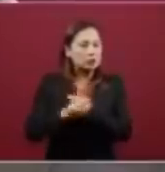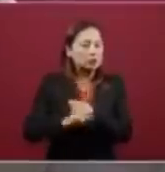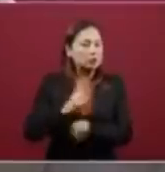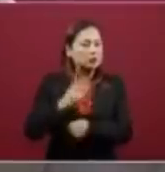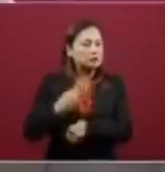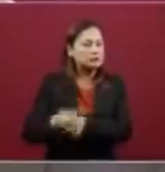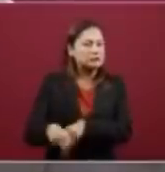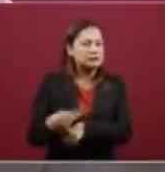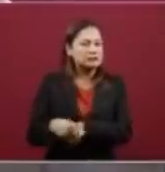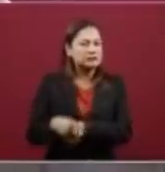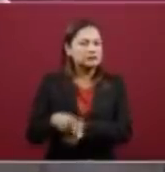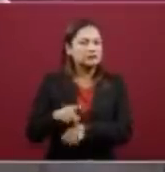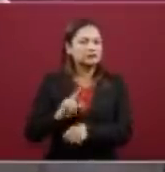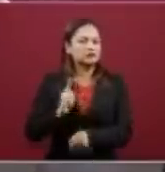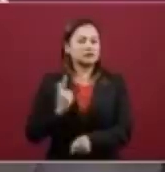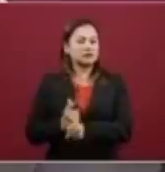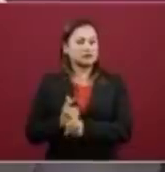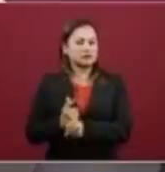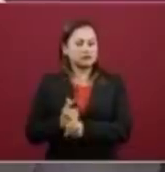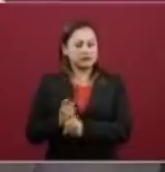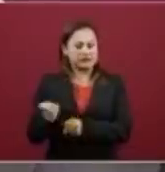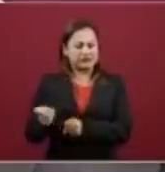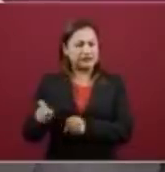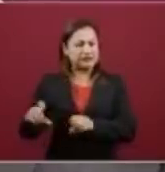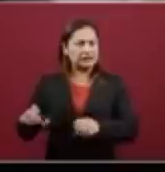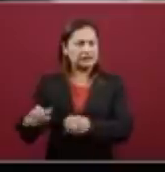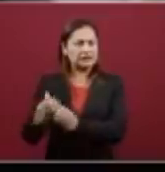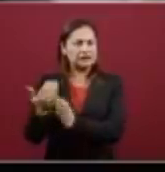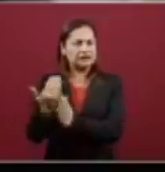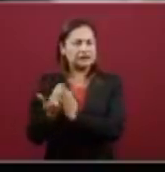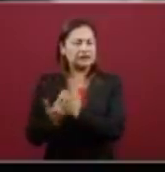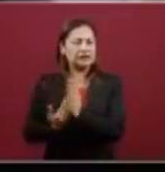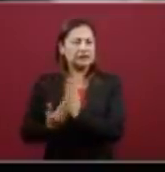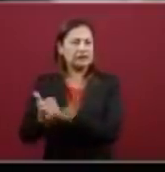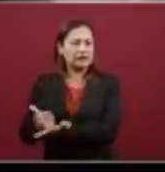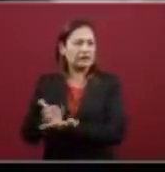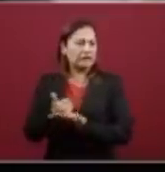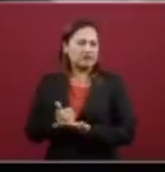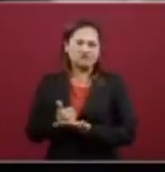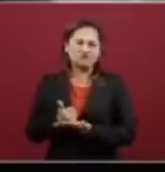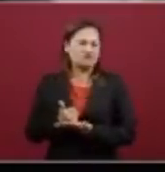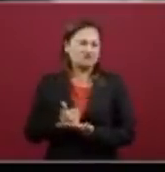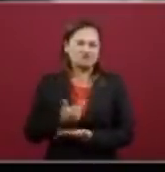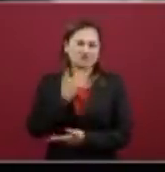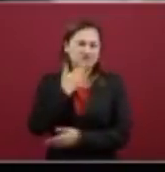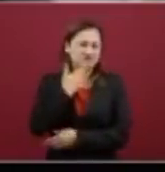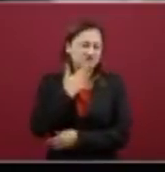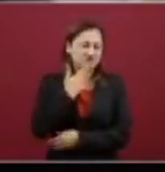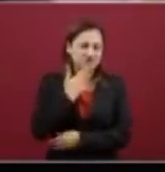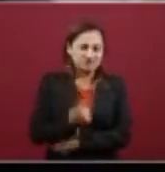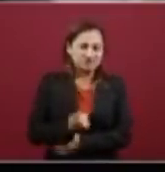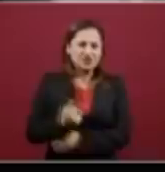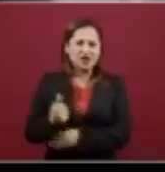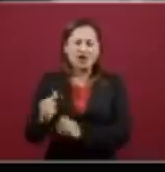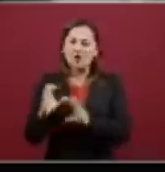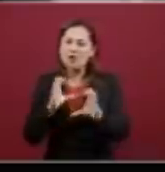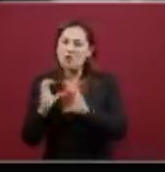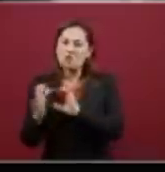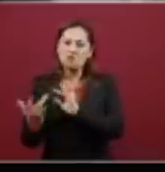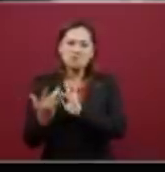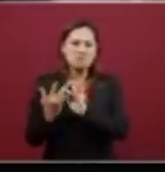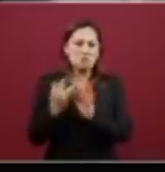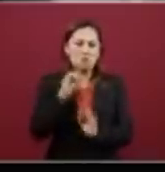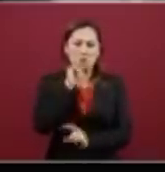mecanismo no sirve. En el mecanismo no hay comunicación, no hay seguimiento, no hay